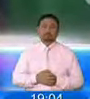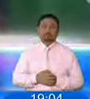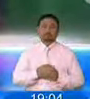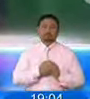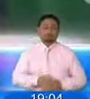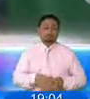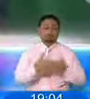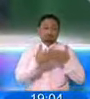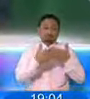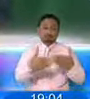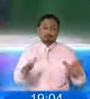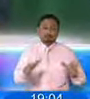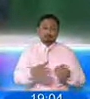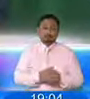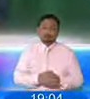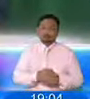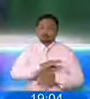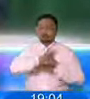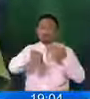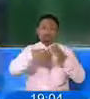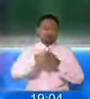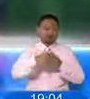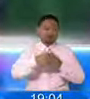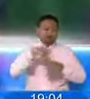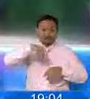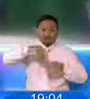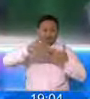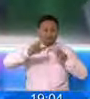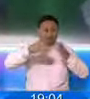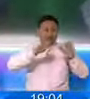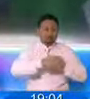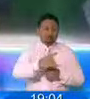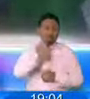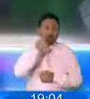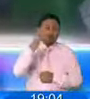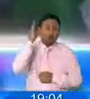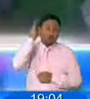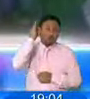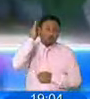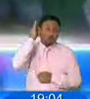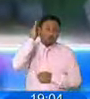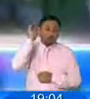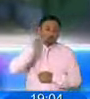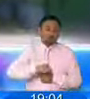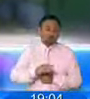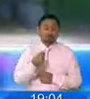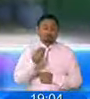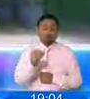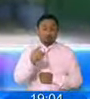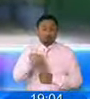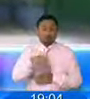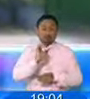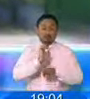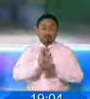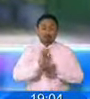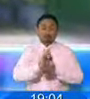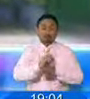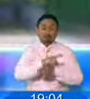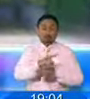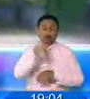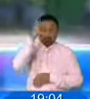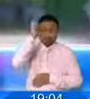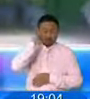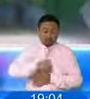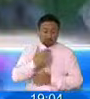las puertas y ventanas y todo para los hombres y mujeres, para los jóvenes de este país que creen